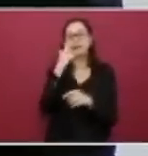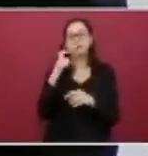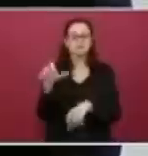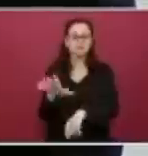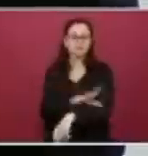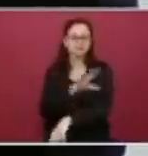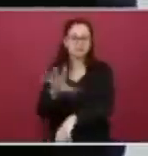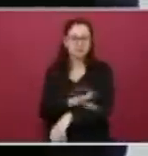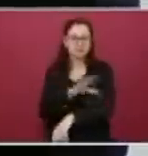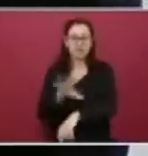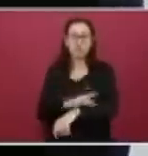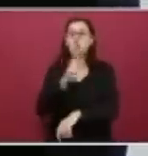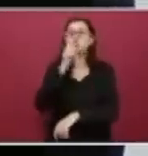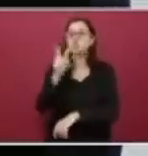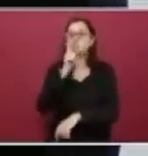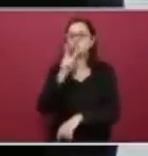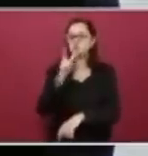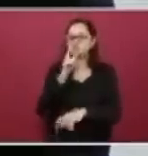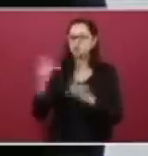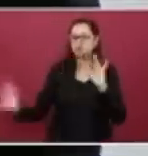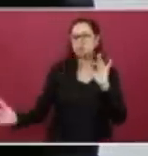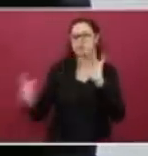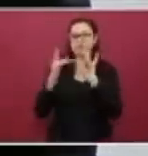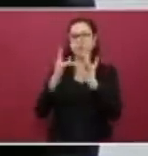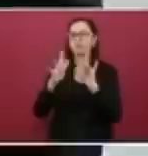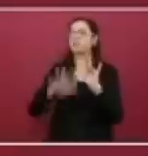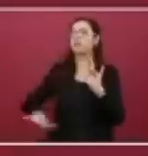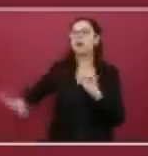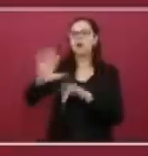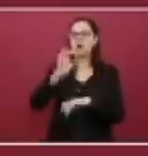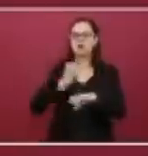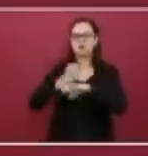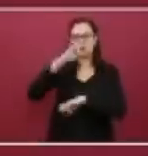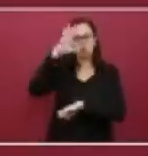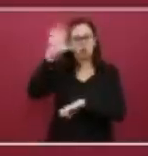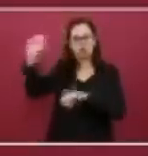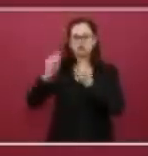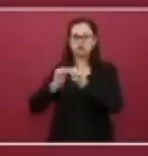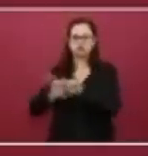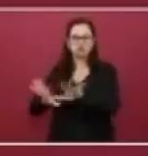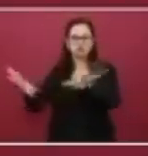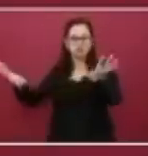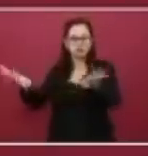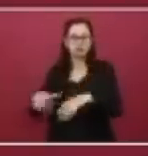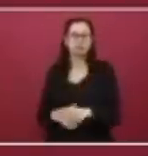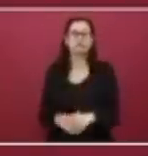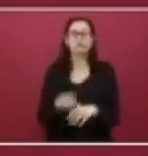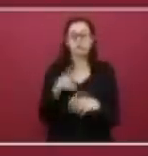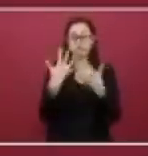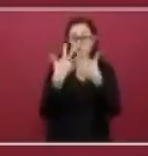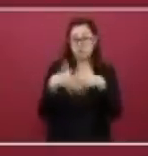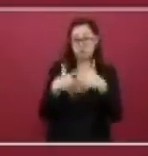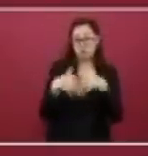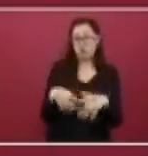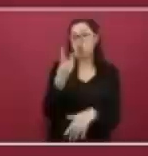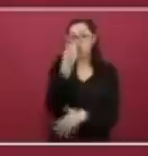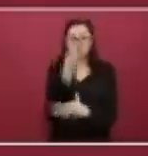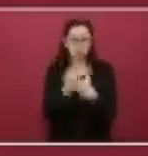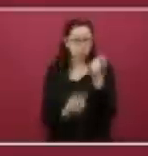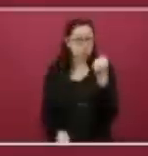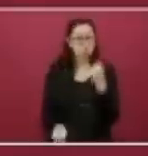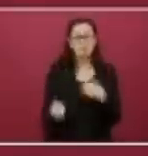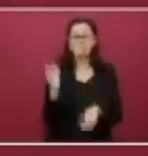eléctrica para distribuirla a todo el estado la planta termoeléctrica es de ciclo combinado que es la tecnología más